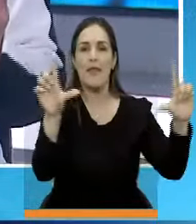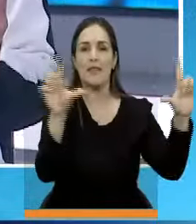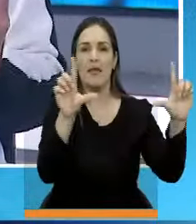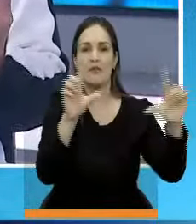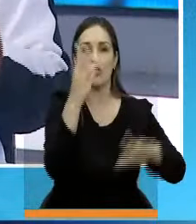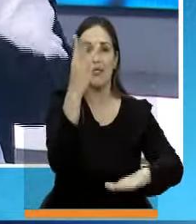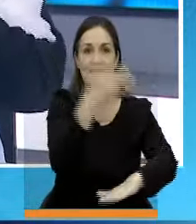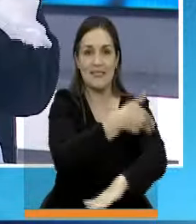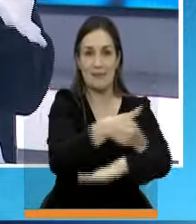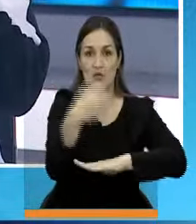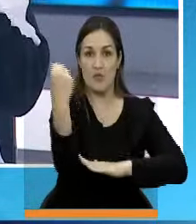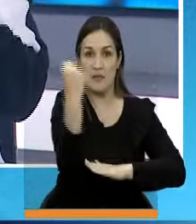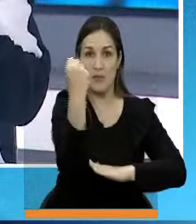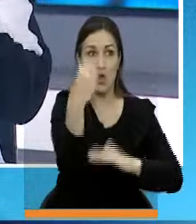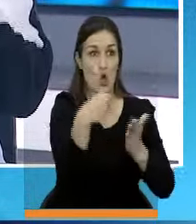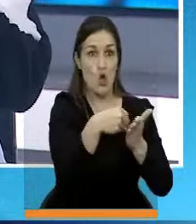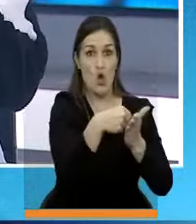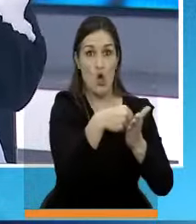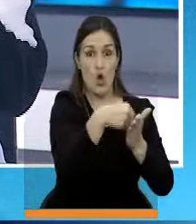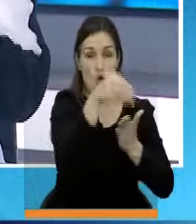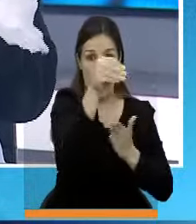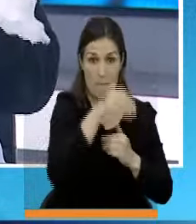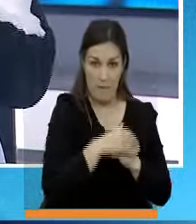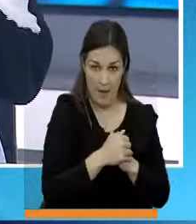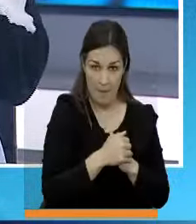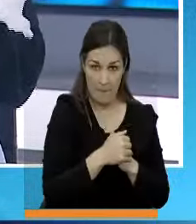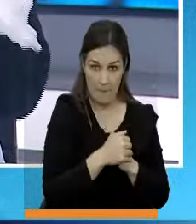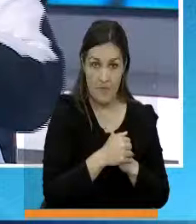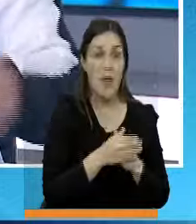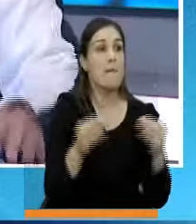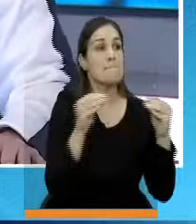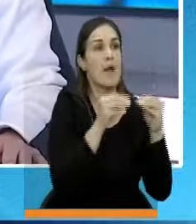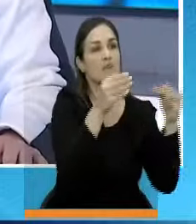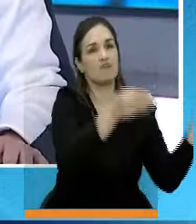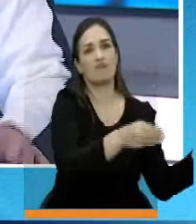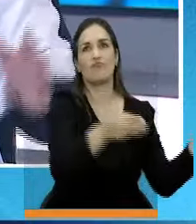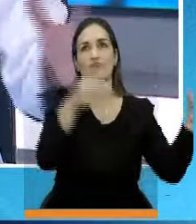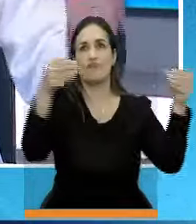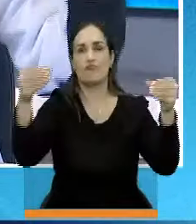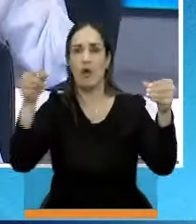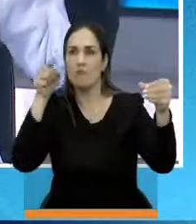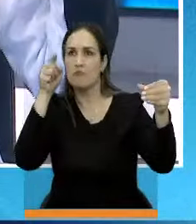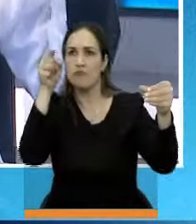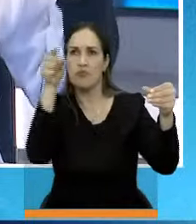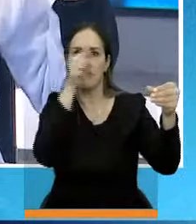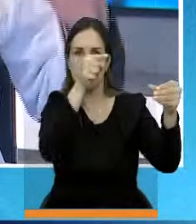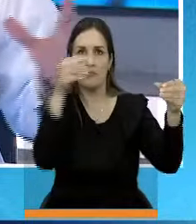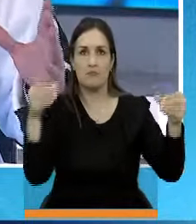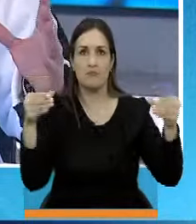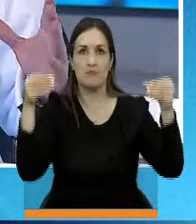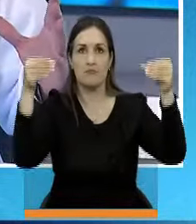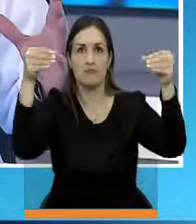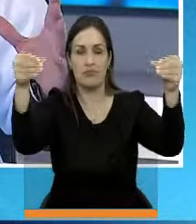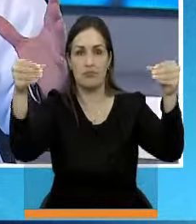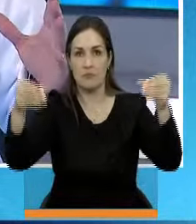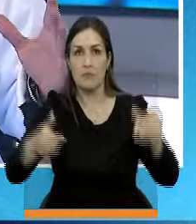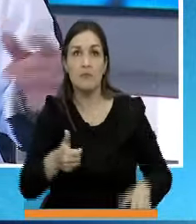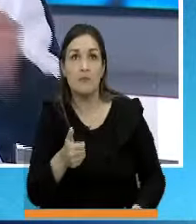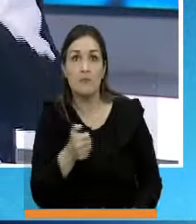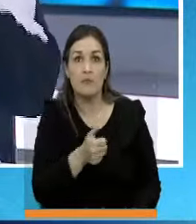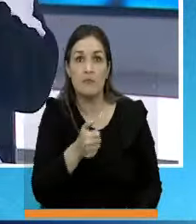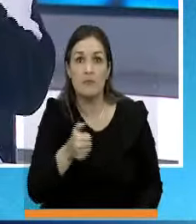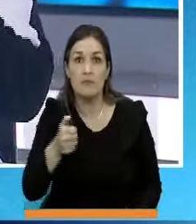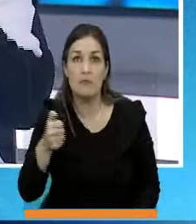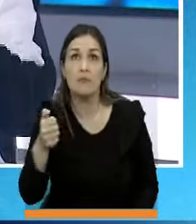lo compras y te hacen mantenimiento, si quieres te lo instalan, te enseñan a manejarlo. Nadie compra algo de 11 millones de